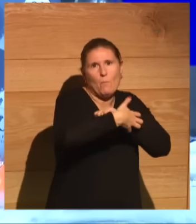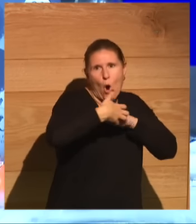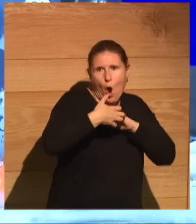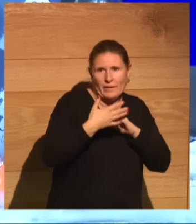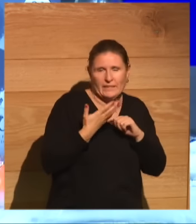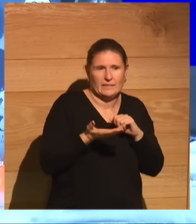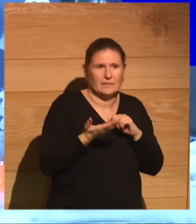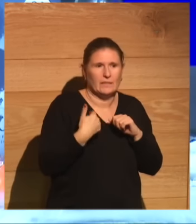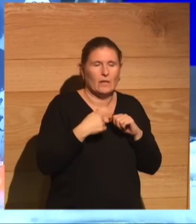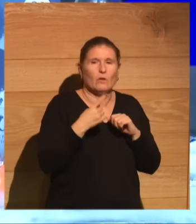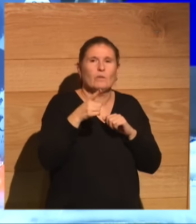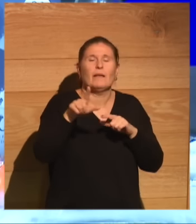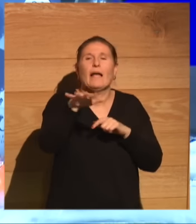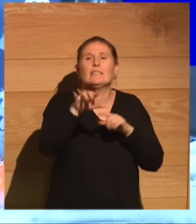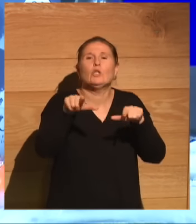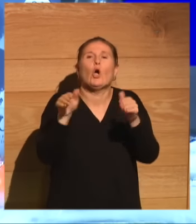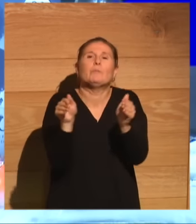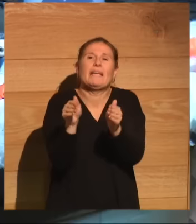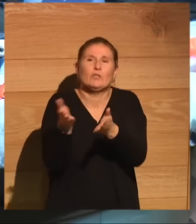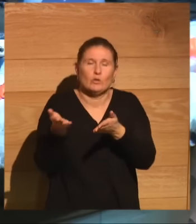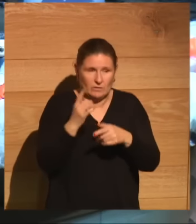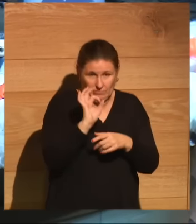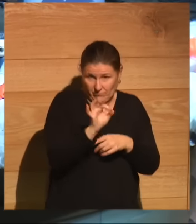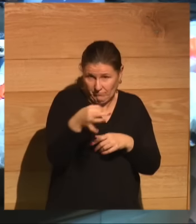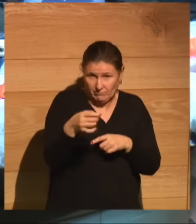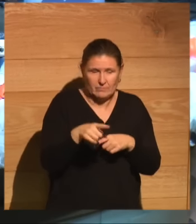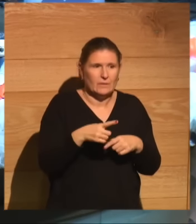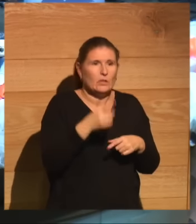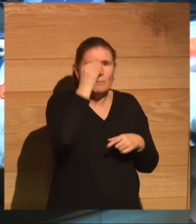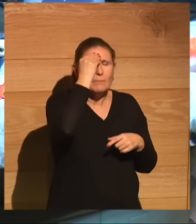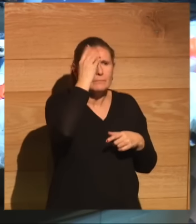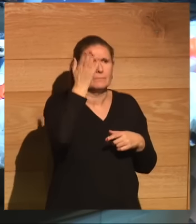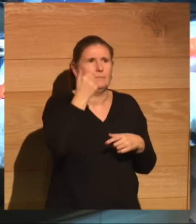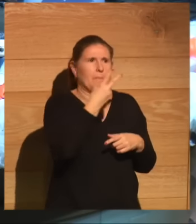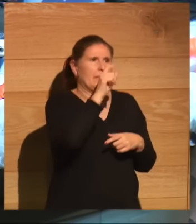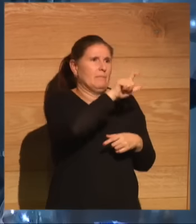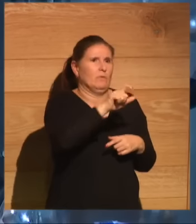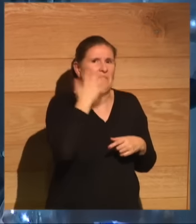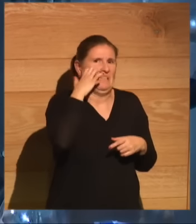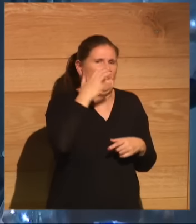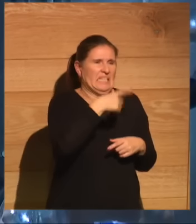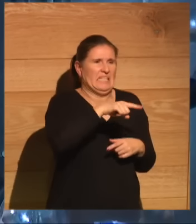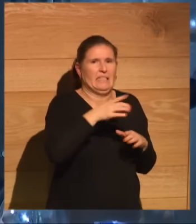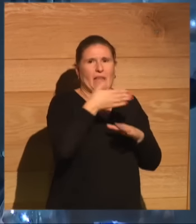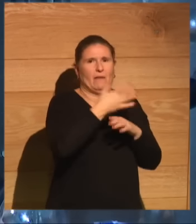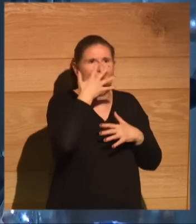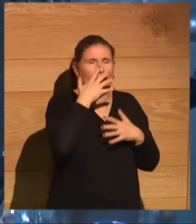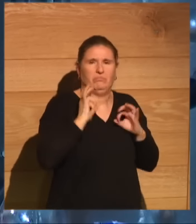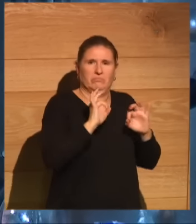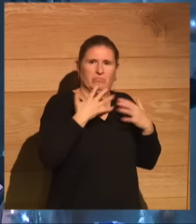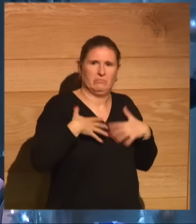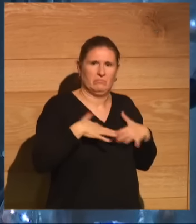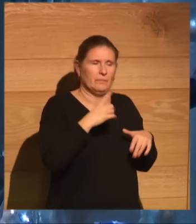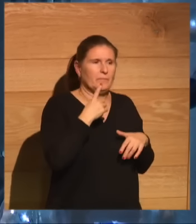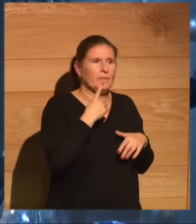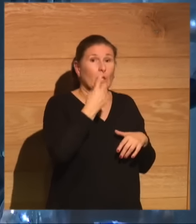frikis iban a los garitos pequeños. Eso es. Correcto. Y entonces quiero que penséis que, claro, había 20 frikis y de repente alguien delante